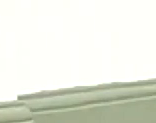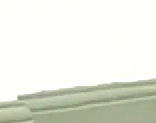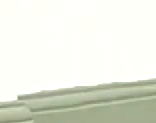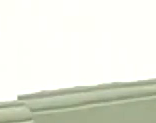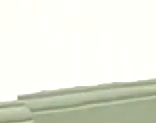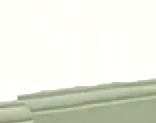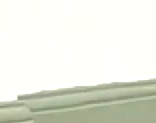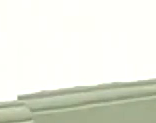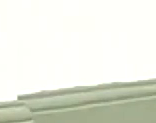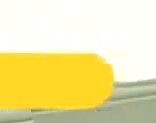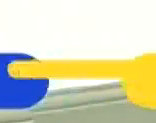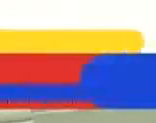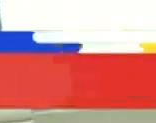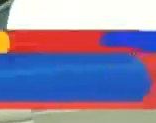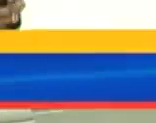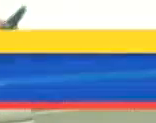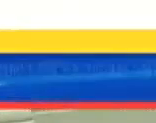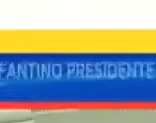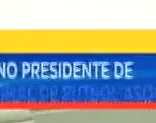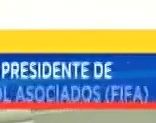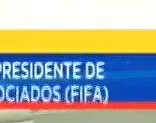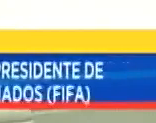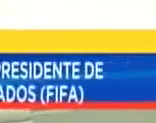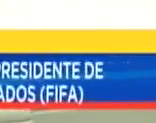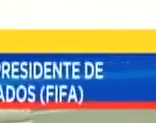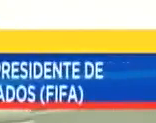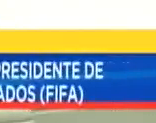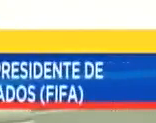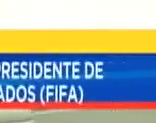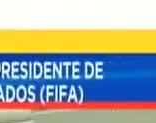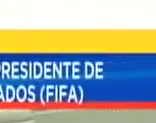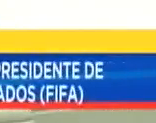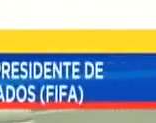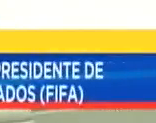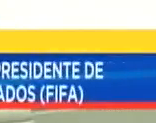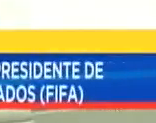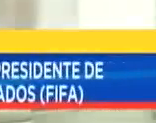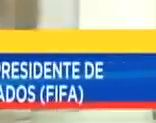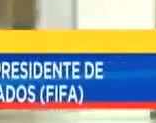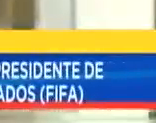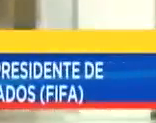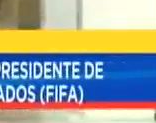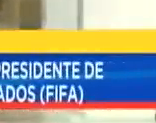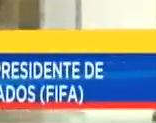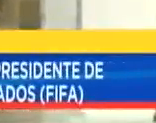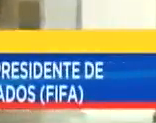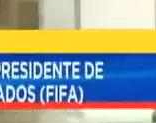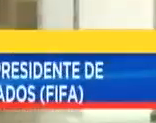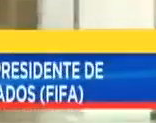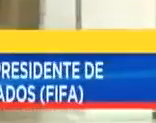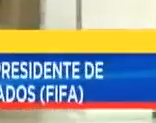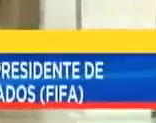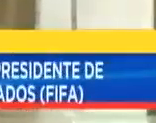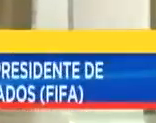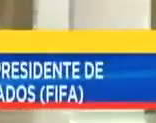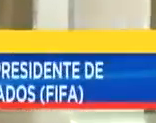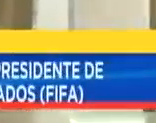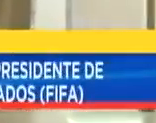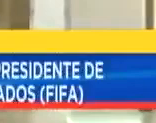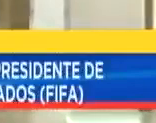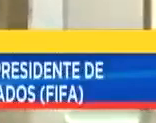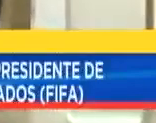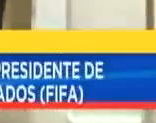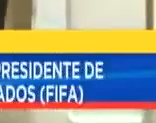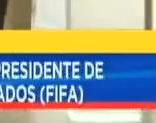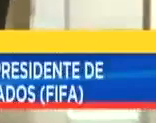República Bolivariana de Venezuela, Nicolás Maduro Moros, quien recibe en el Palacio de Miraflores a Gianni Infantino, presidente de la Federación